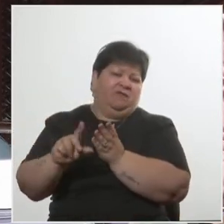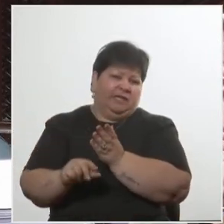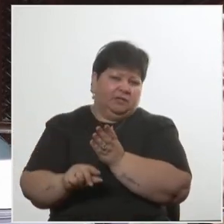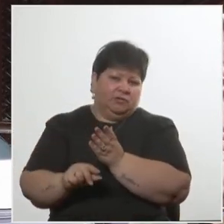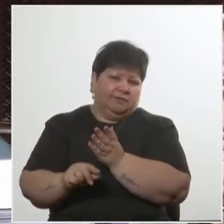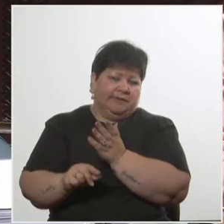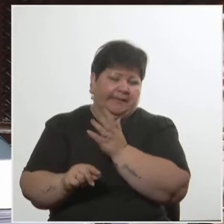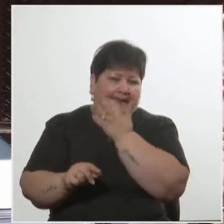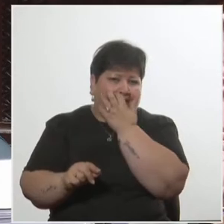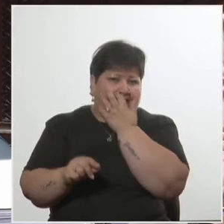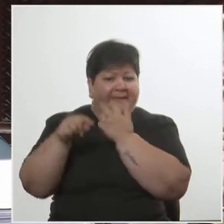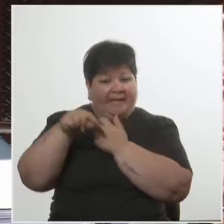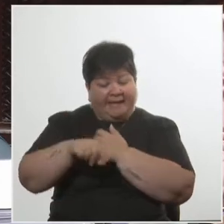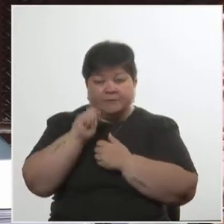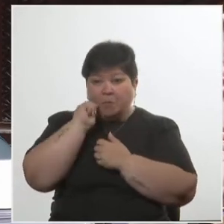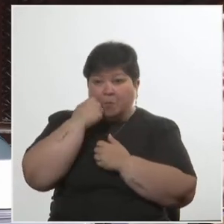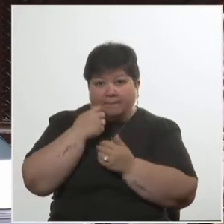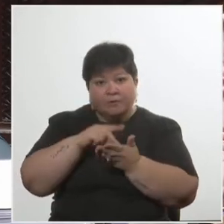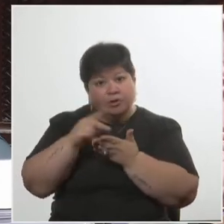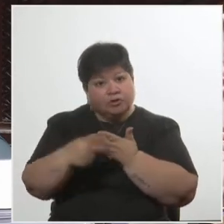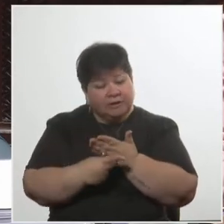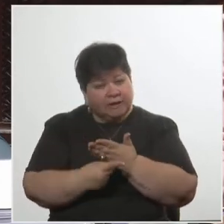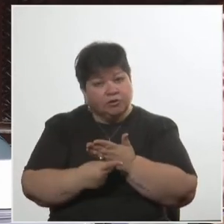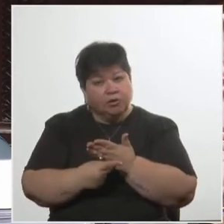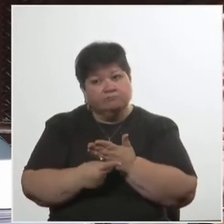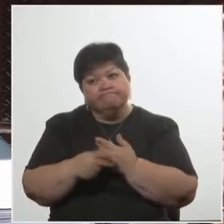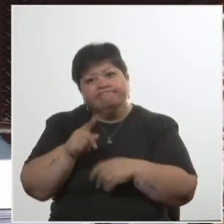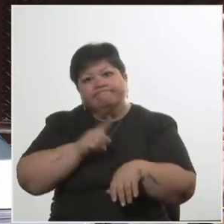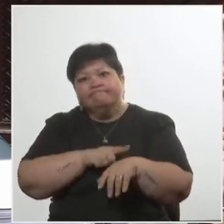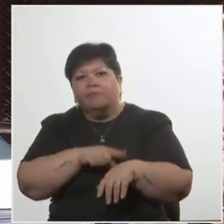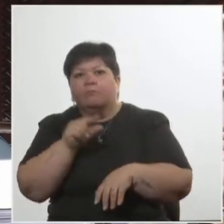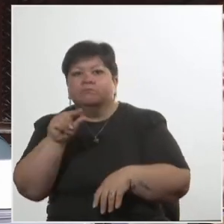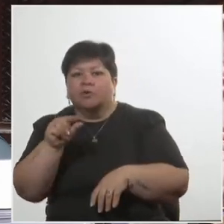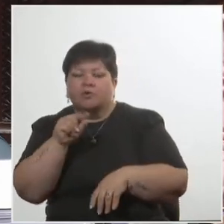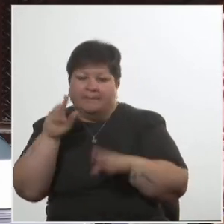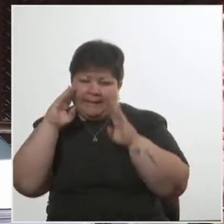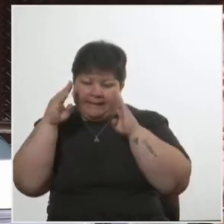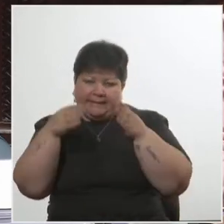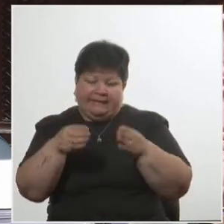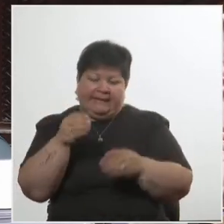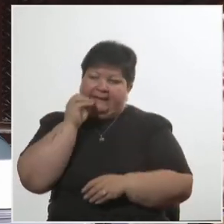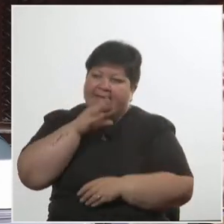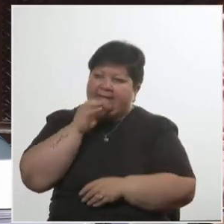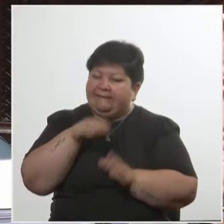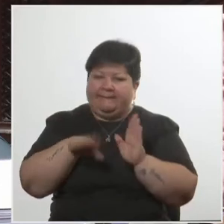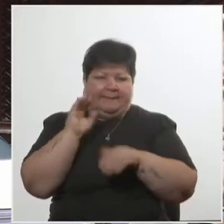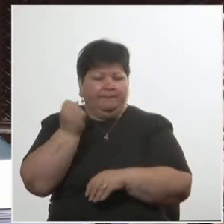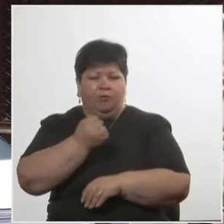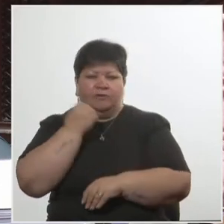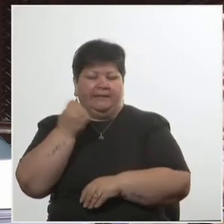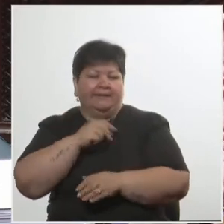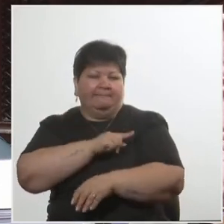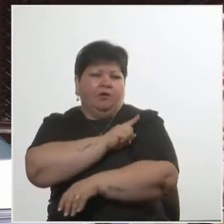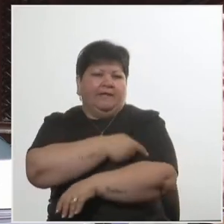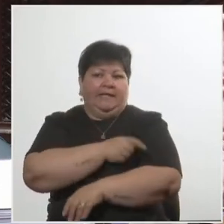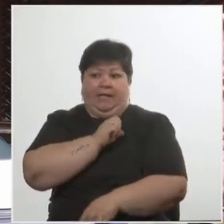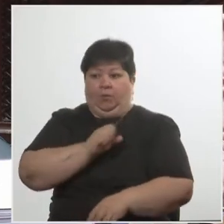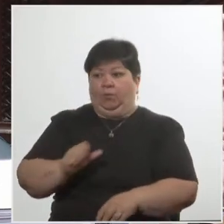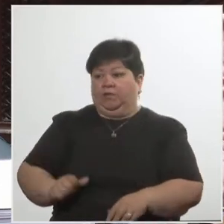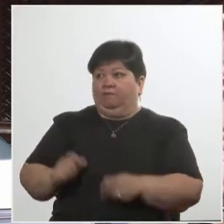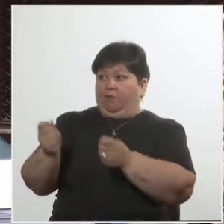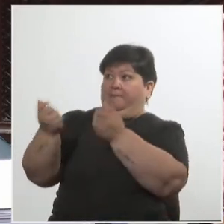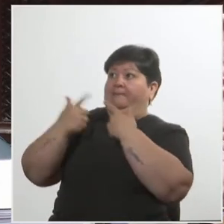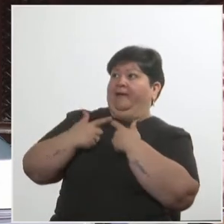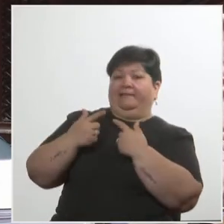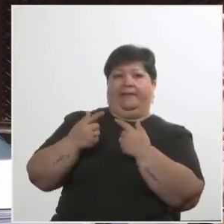proyecto Lástima que tenemos poco tiempo para tratarlo decir la crítica central nuestra es que el poder ejecutivo no nos puede enviar un